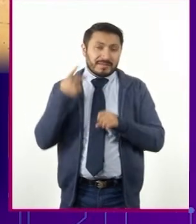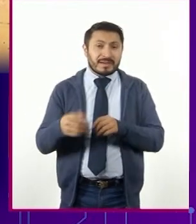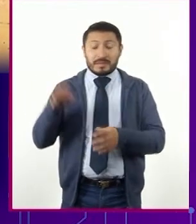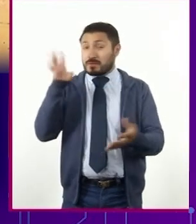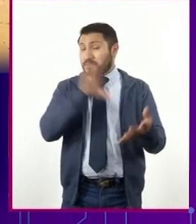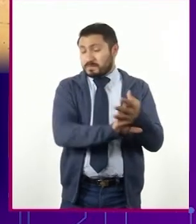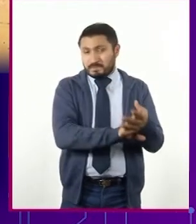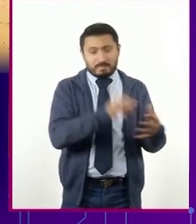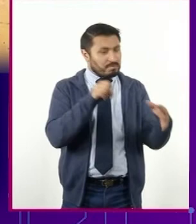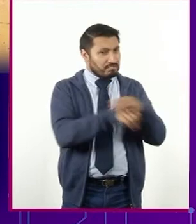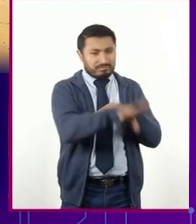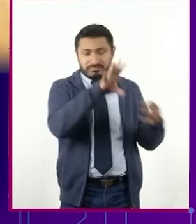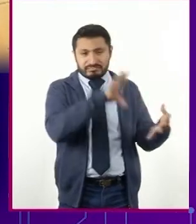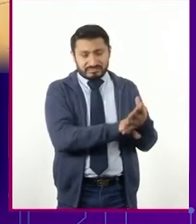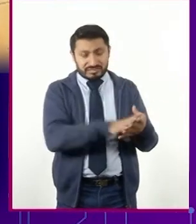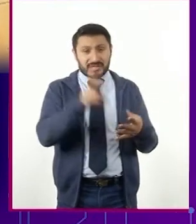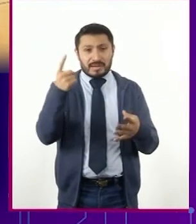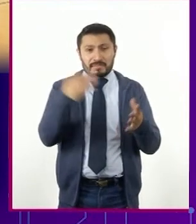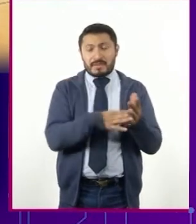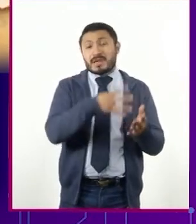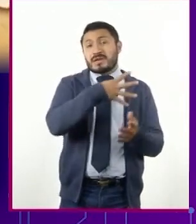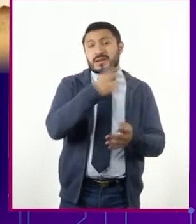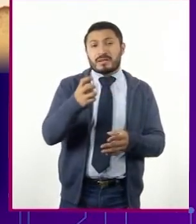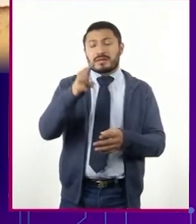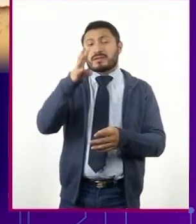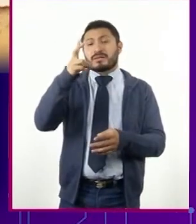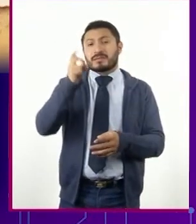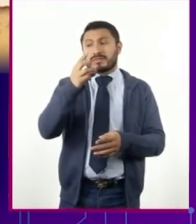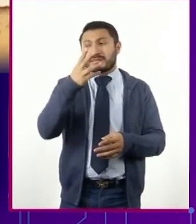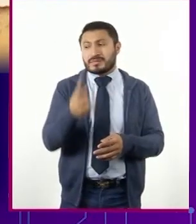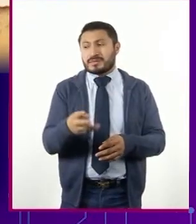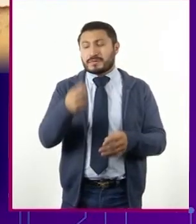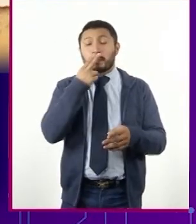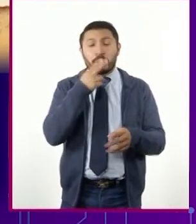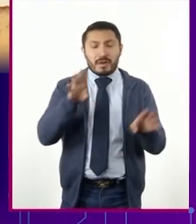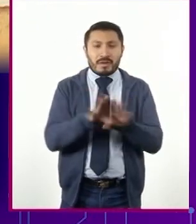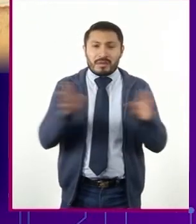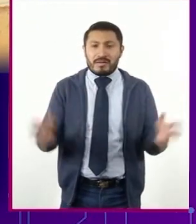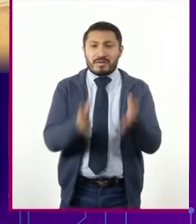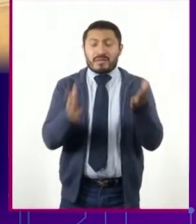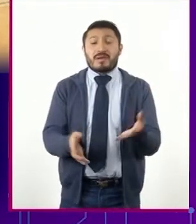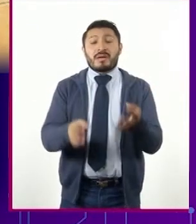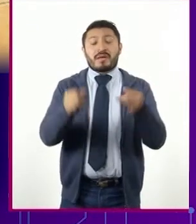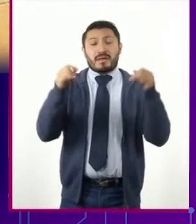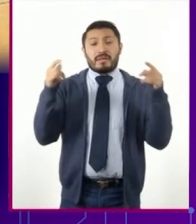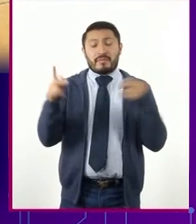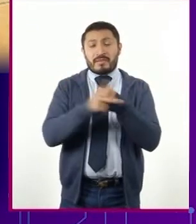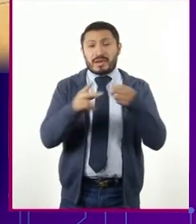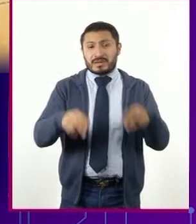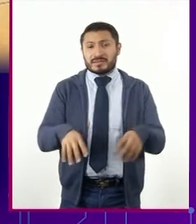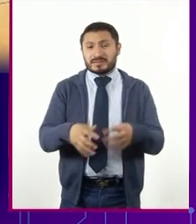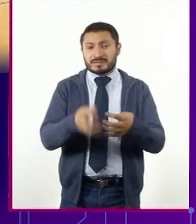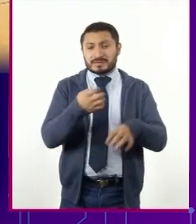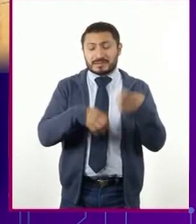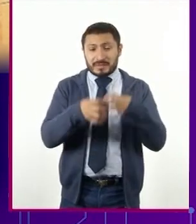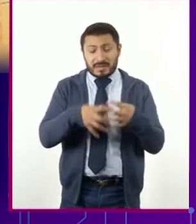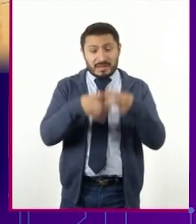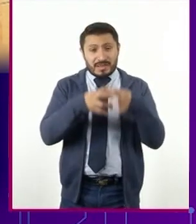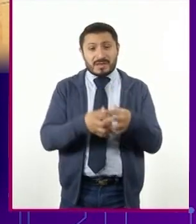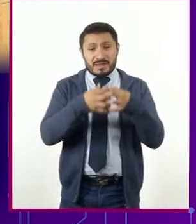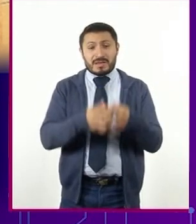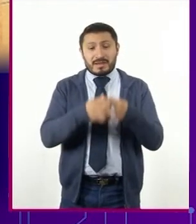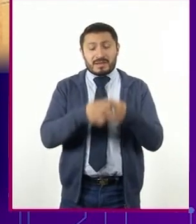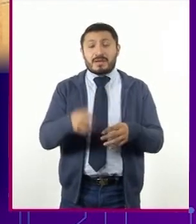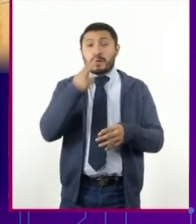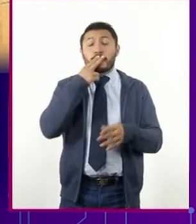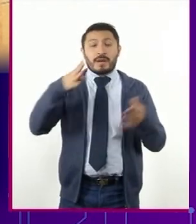En 1934, los nazis promovían la industrialización del país. Hitler ganó un plebiscito y se